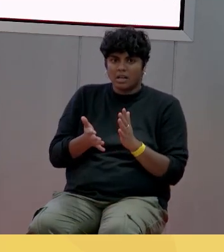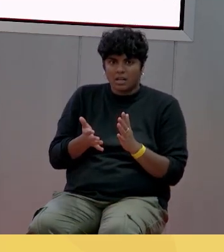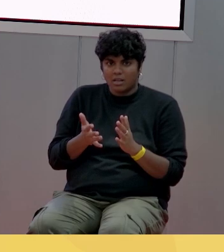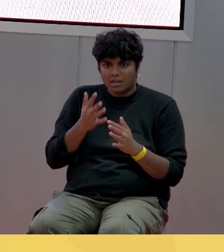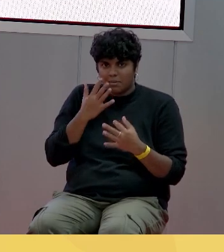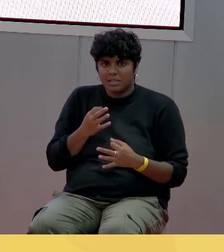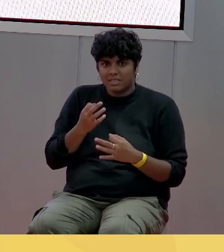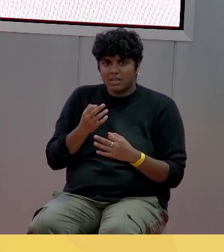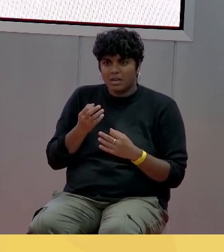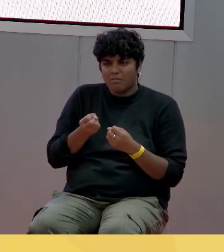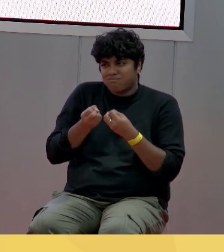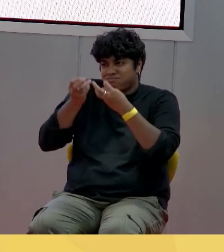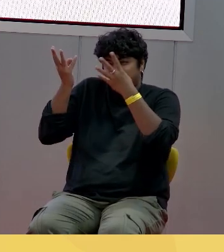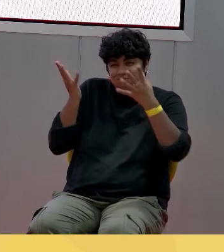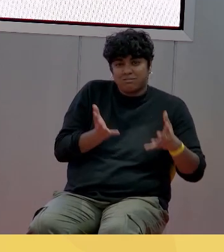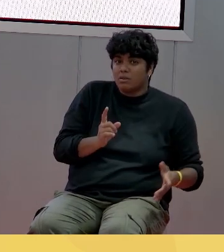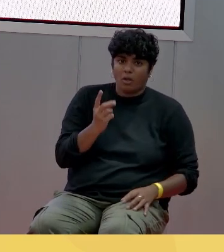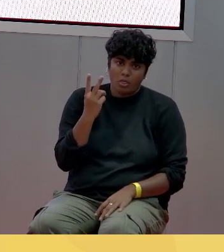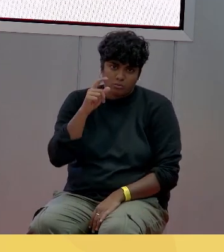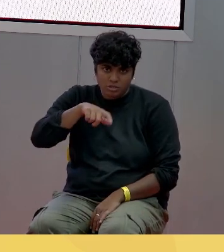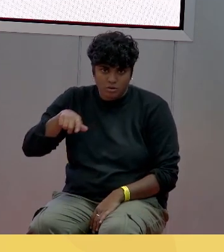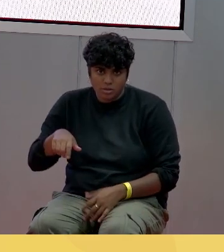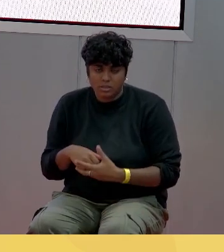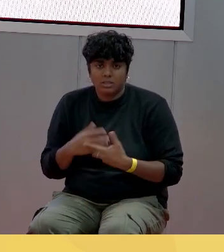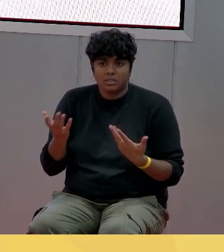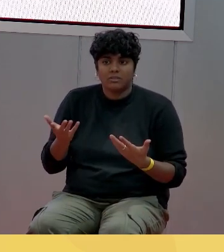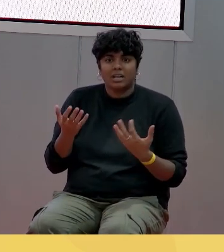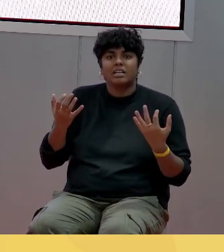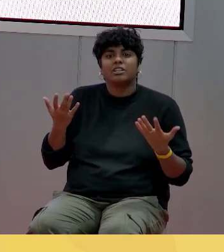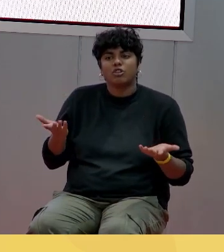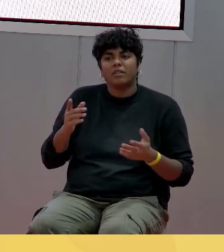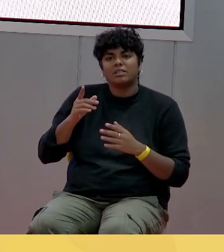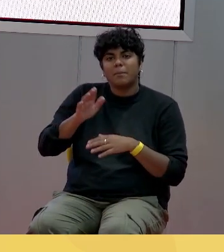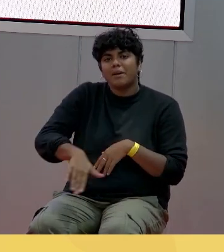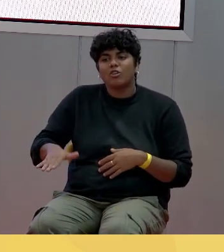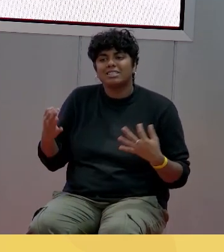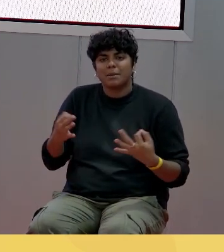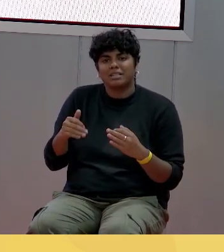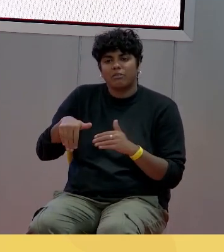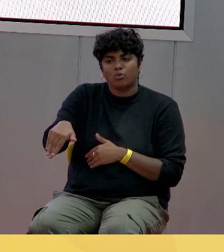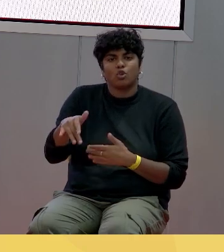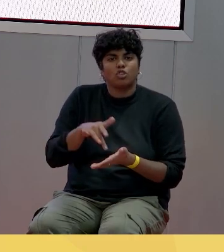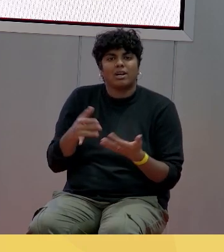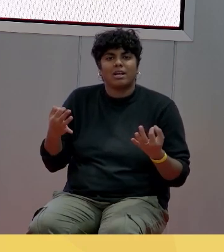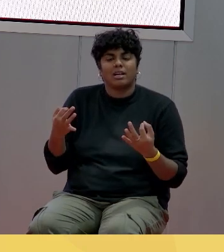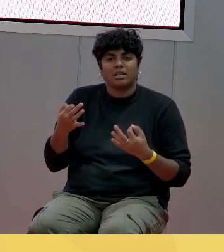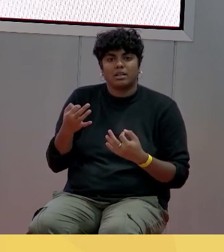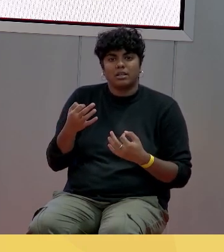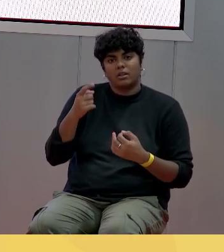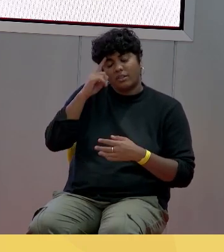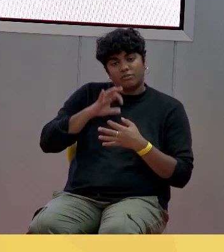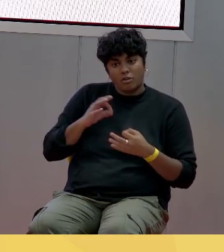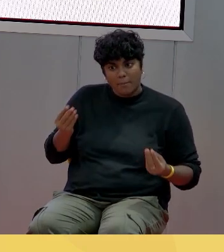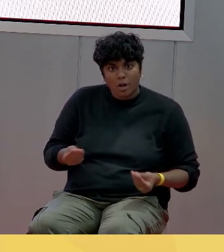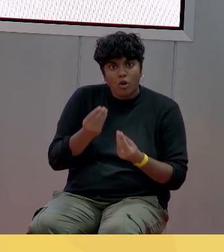a la clínica de género. Obviamente la siguiente pregunta era, ¿y qué pasó con estos menores? Al final los diagnosticaron con disforia, mejoraron su